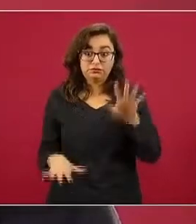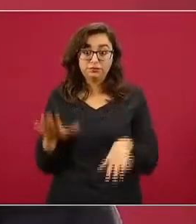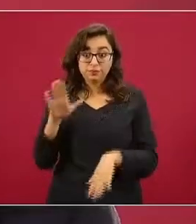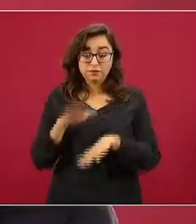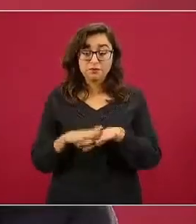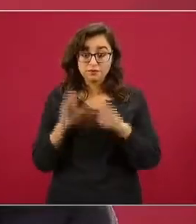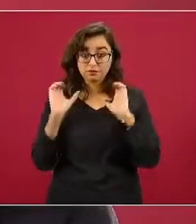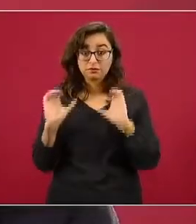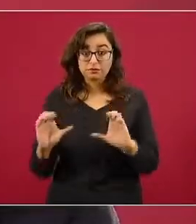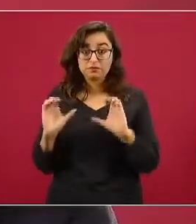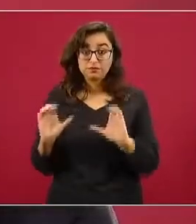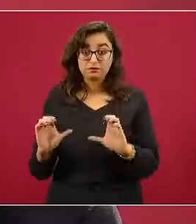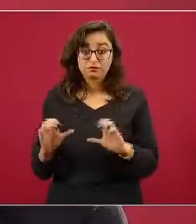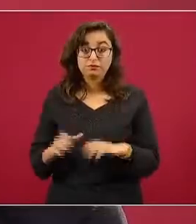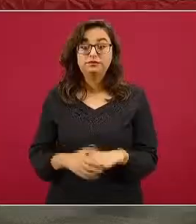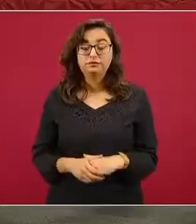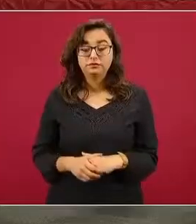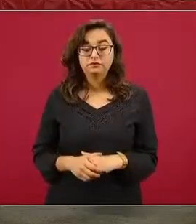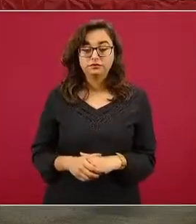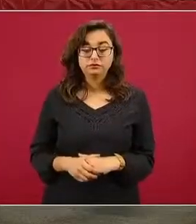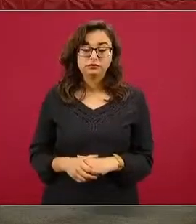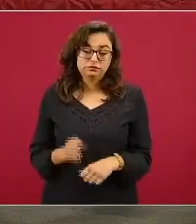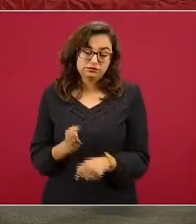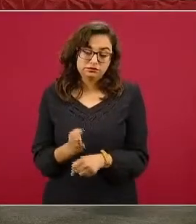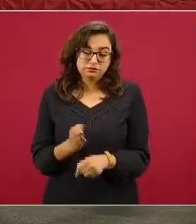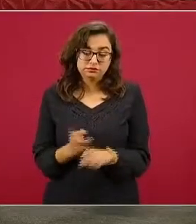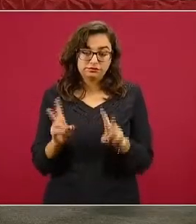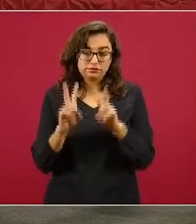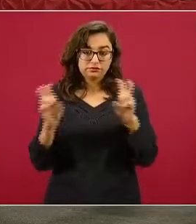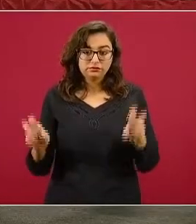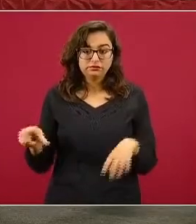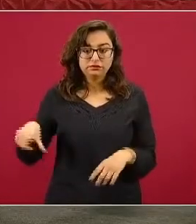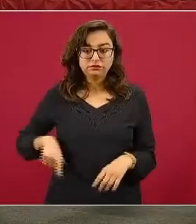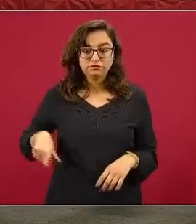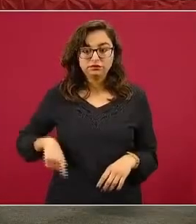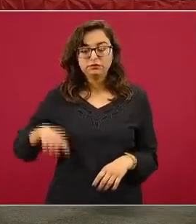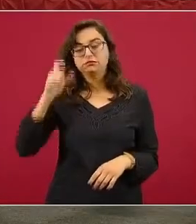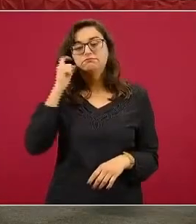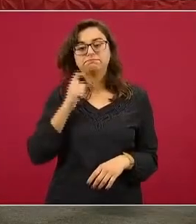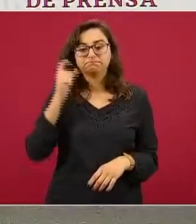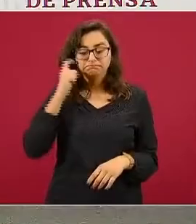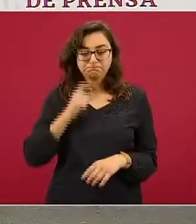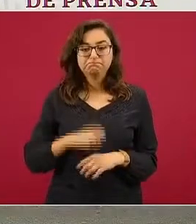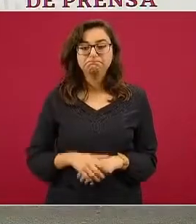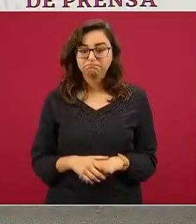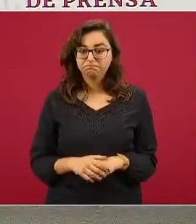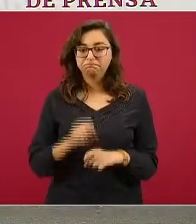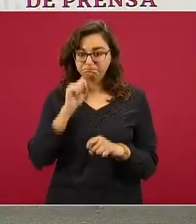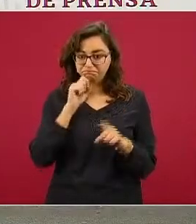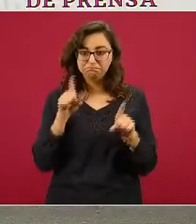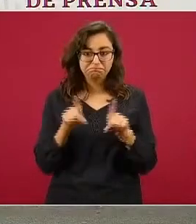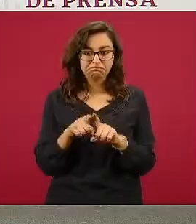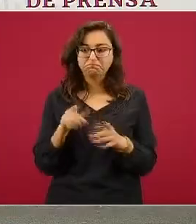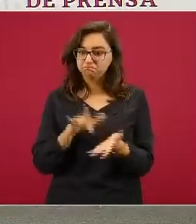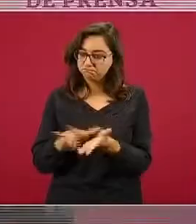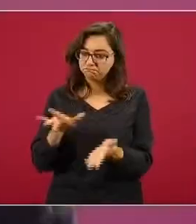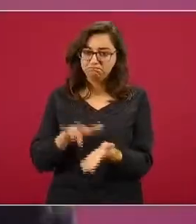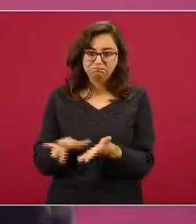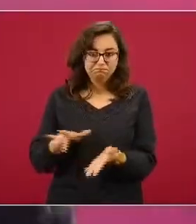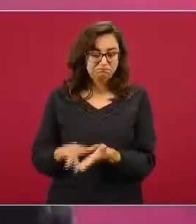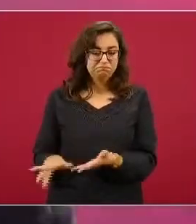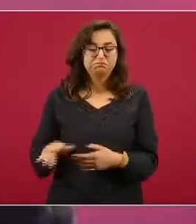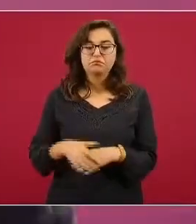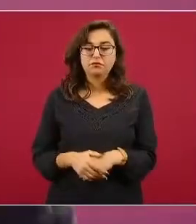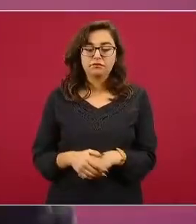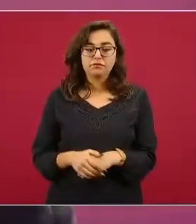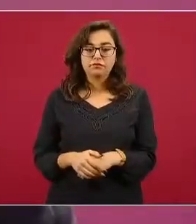extremar las precauciones, como es el caso que estoy contando del gobierno de Guerrero. Nos parece excelente, apoyamos las acciones del